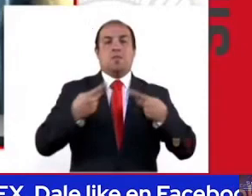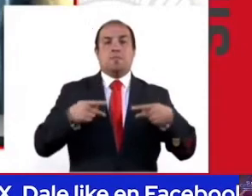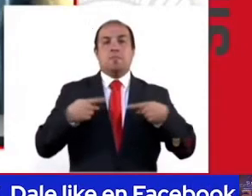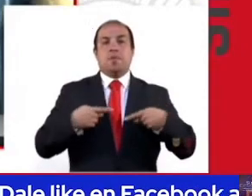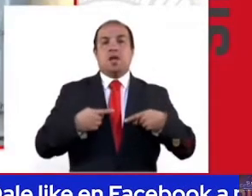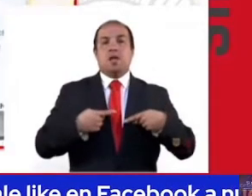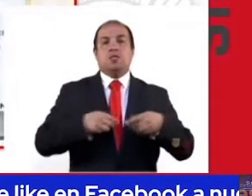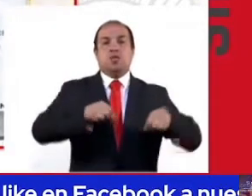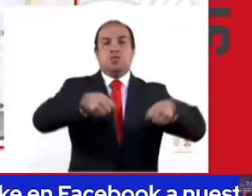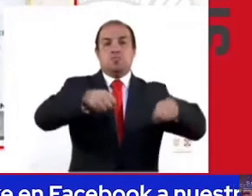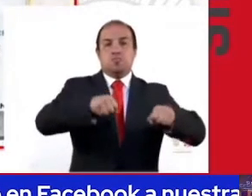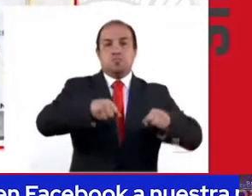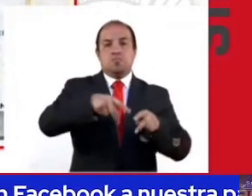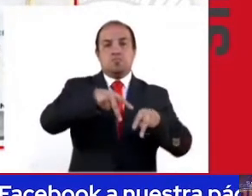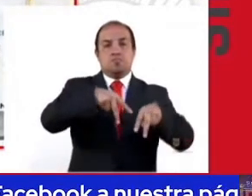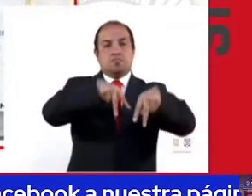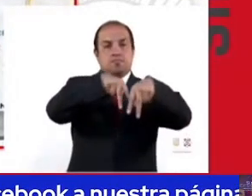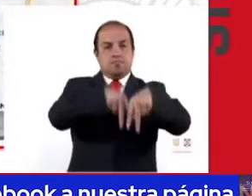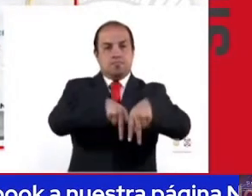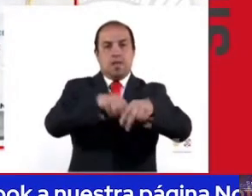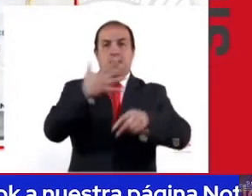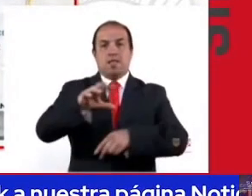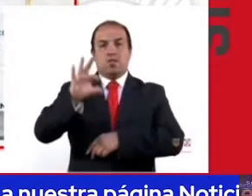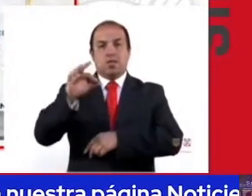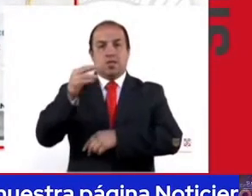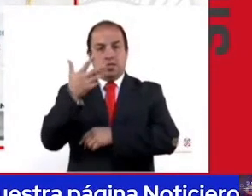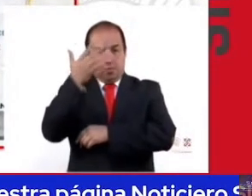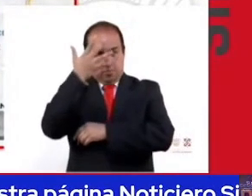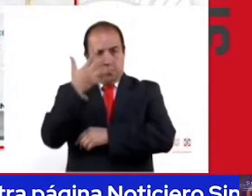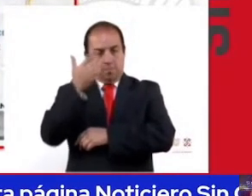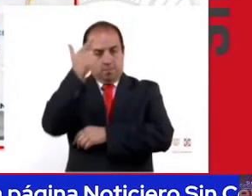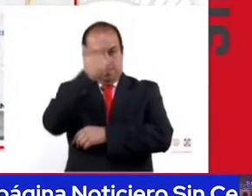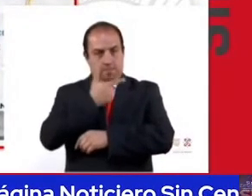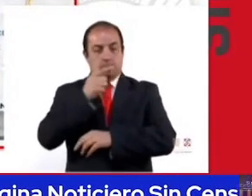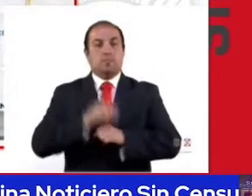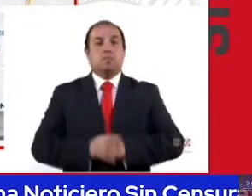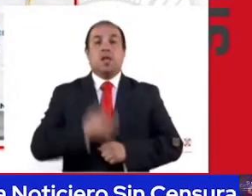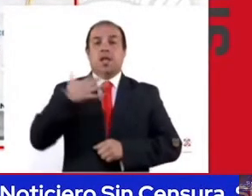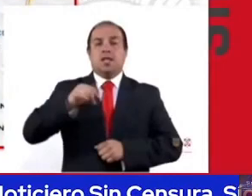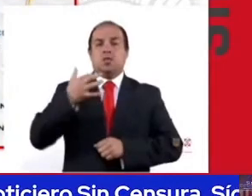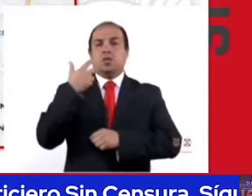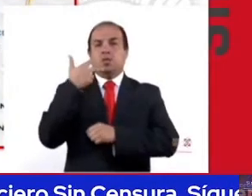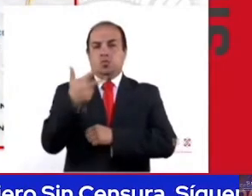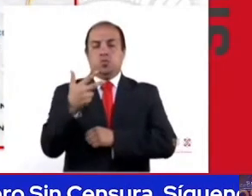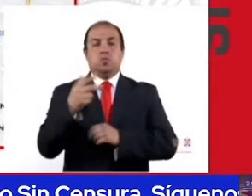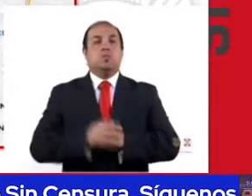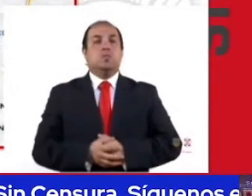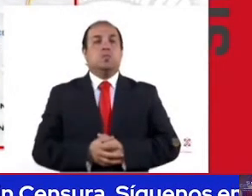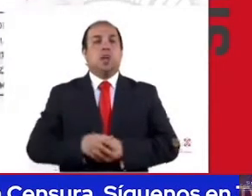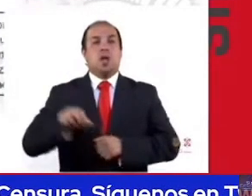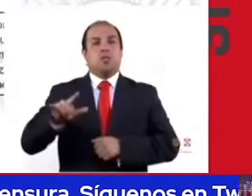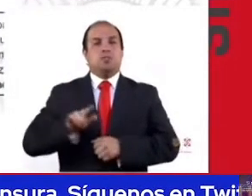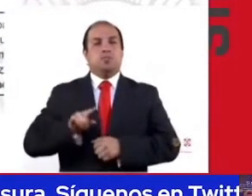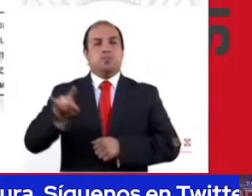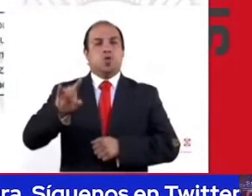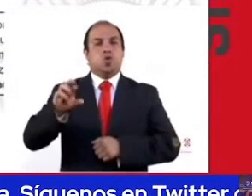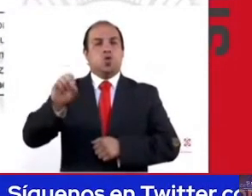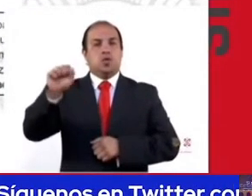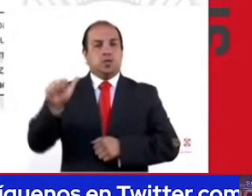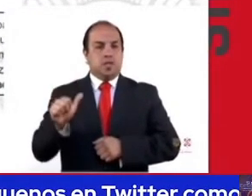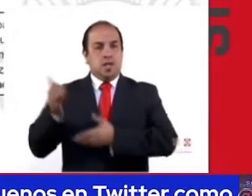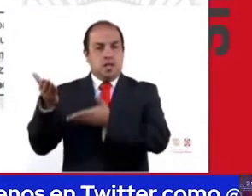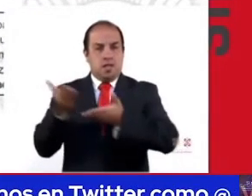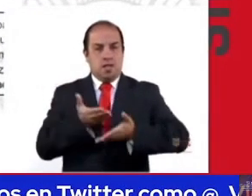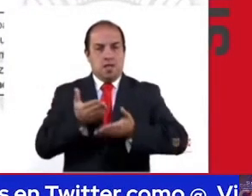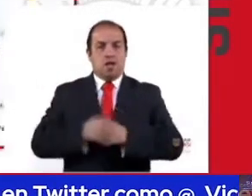motocicleta a las 10:45 de la noche. A las 10:58, el vehículo Corsa arriba al cruce de la calle